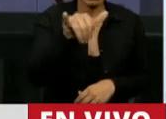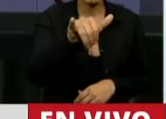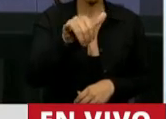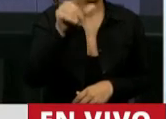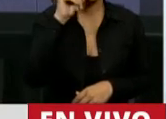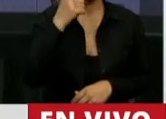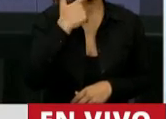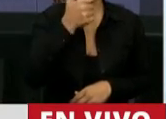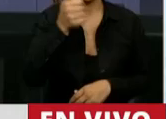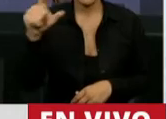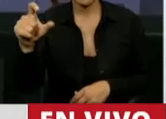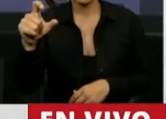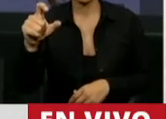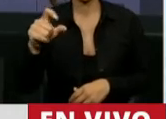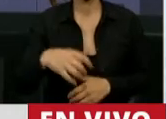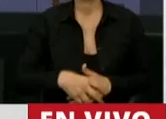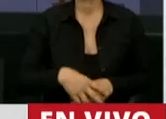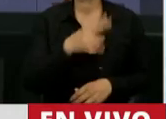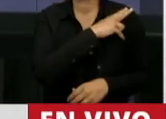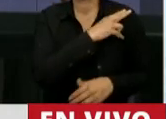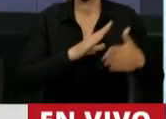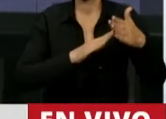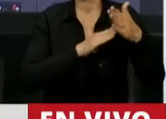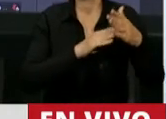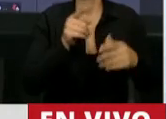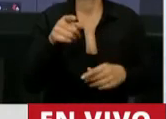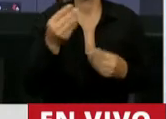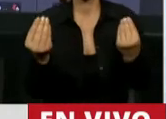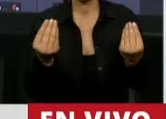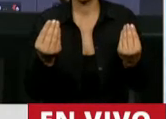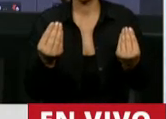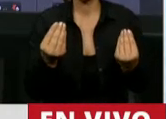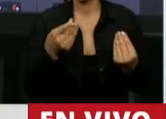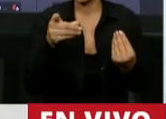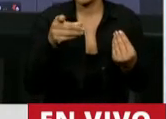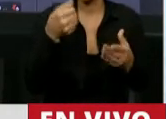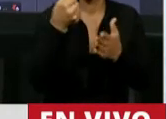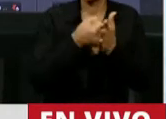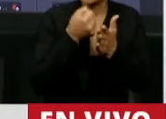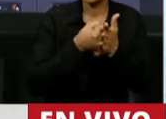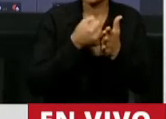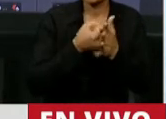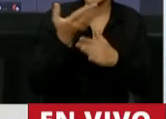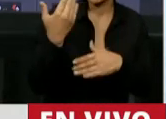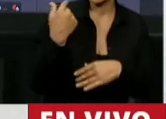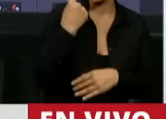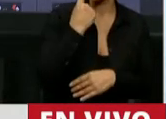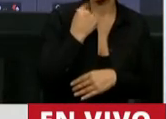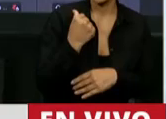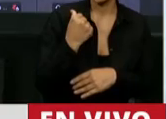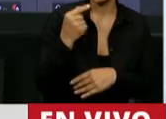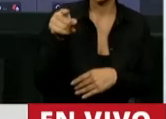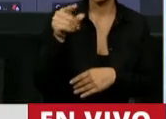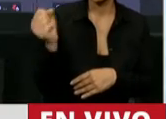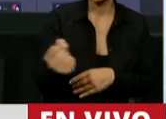Isaac. El brigadier Isaac está intentando desde hace unos días